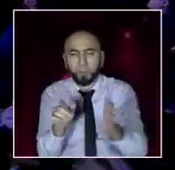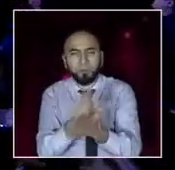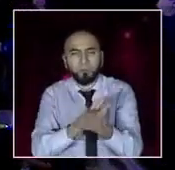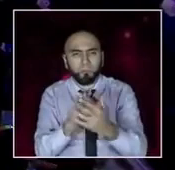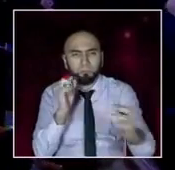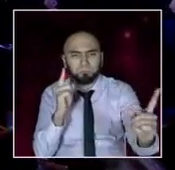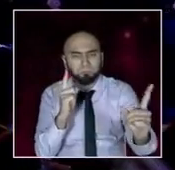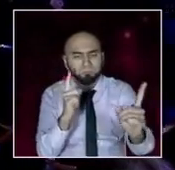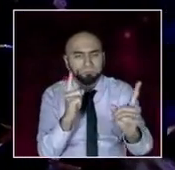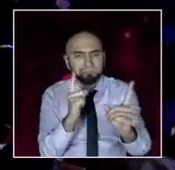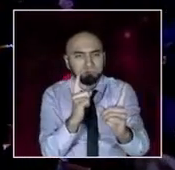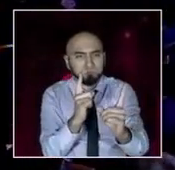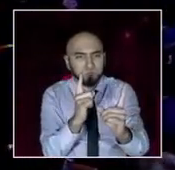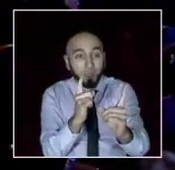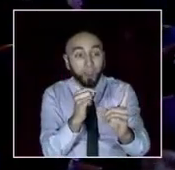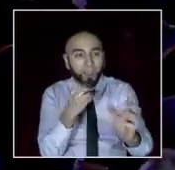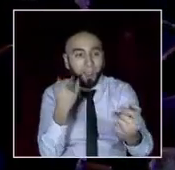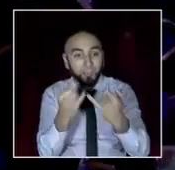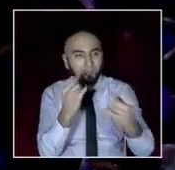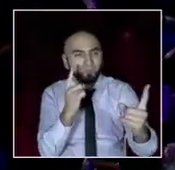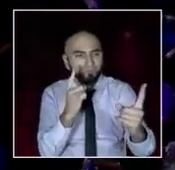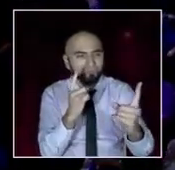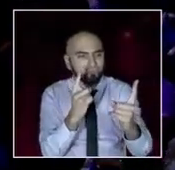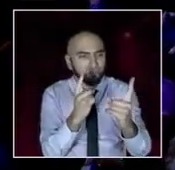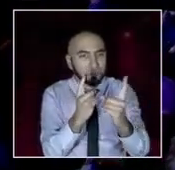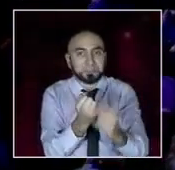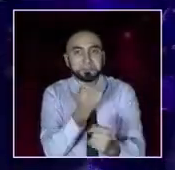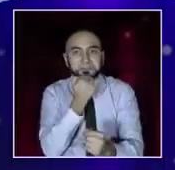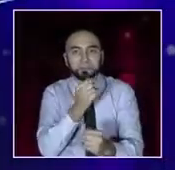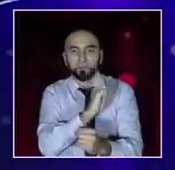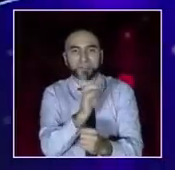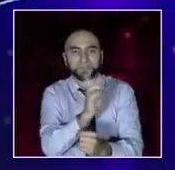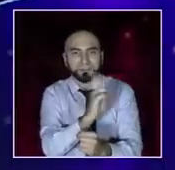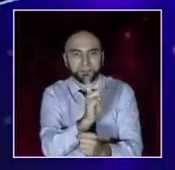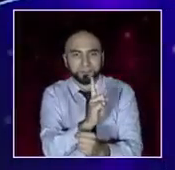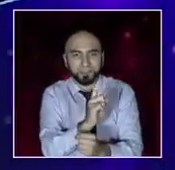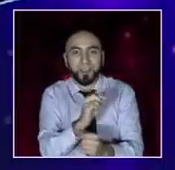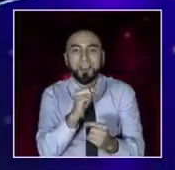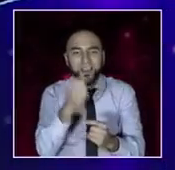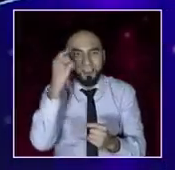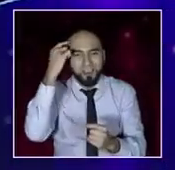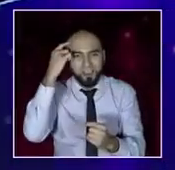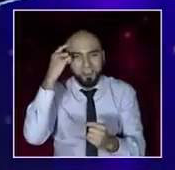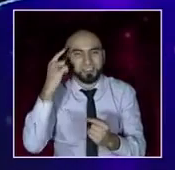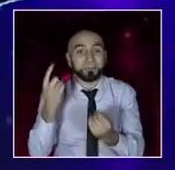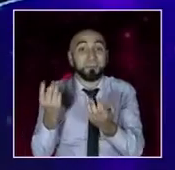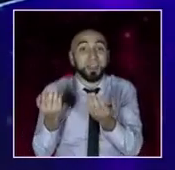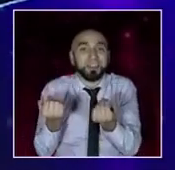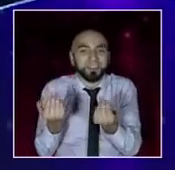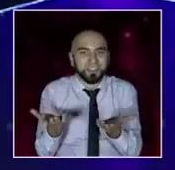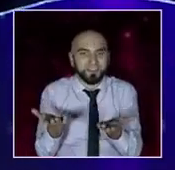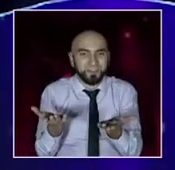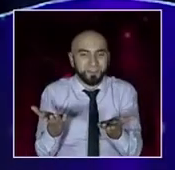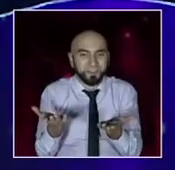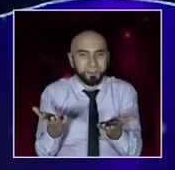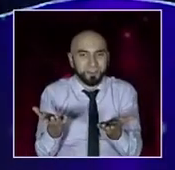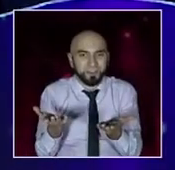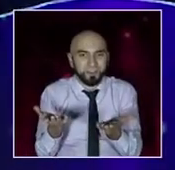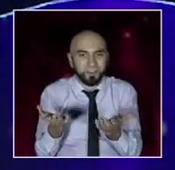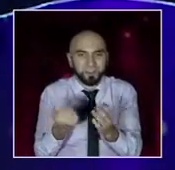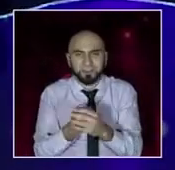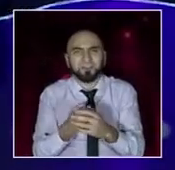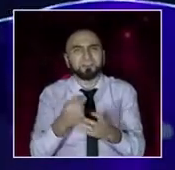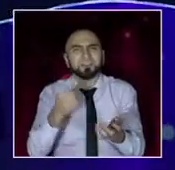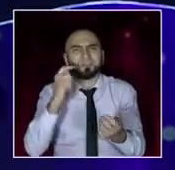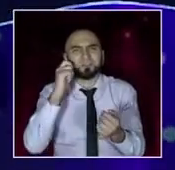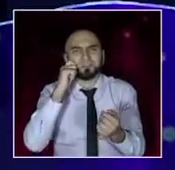cuenta que es un extraño, pero vieron a su amigo porque están esperando encontrarse con él. Estas expectativas no son cosas que pueden tener